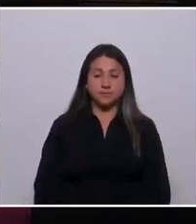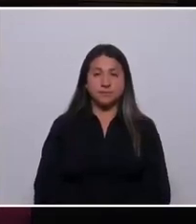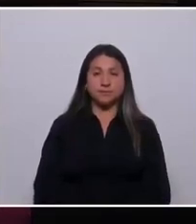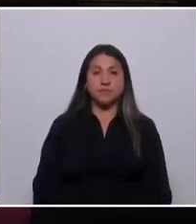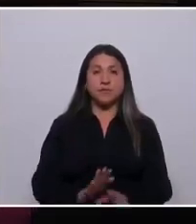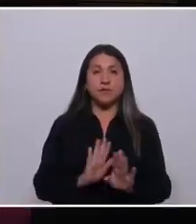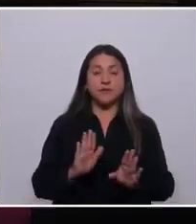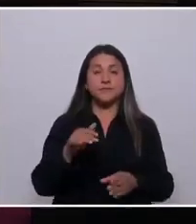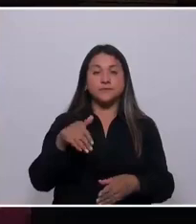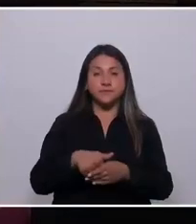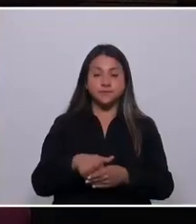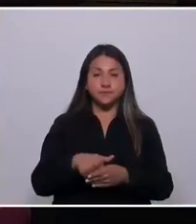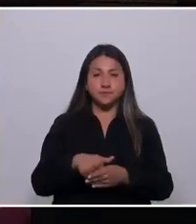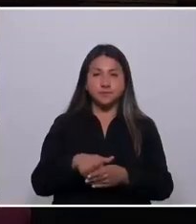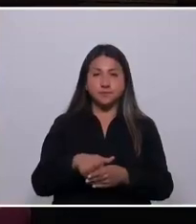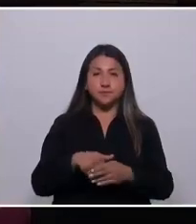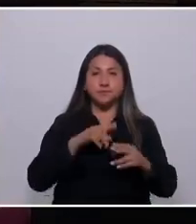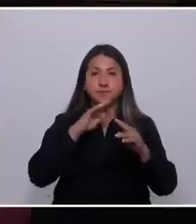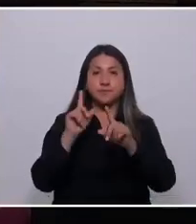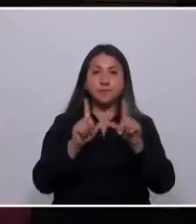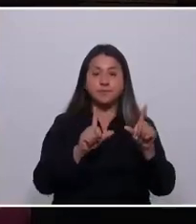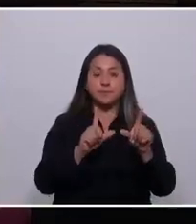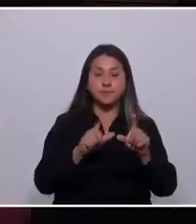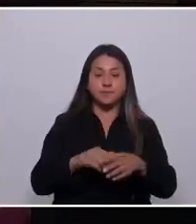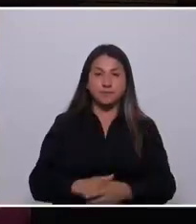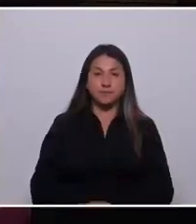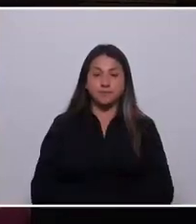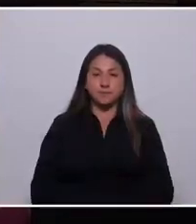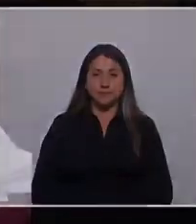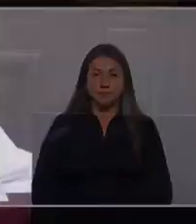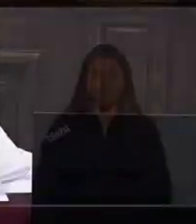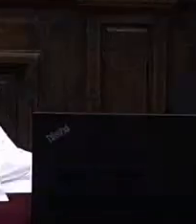Finalizada la votación. Resultado.